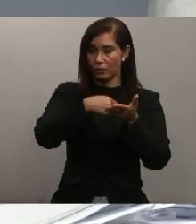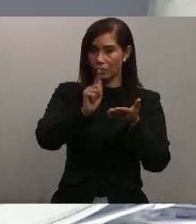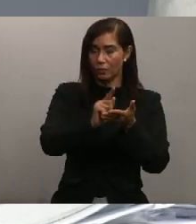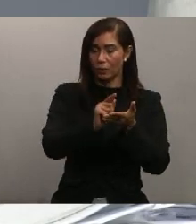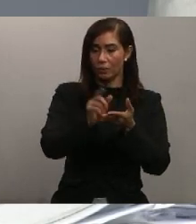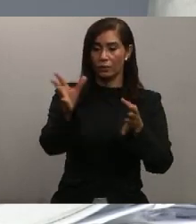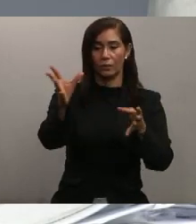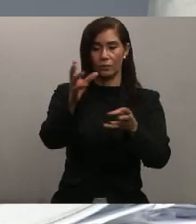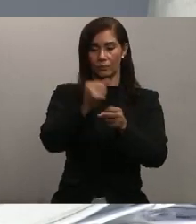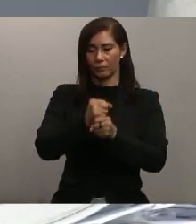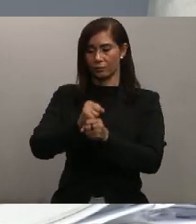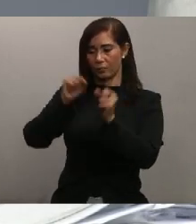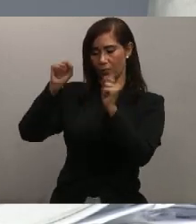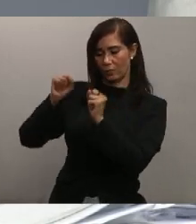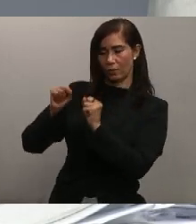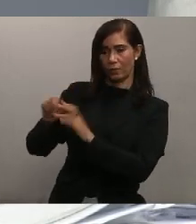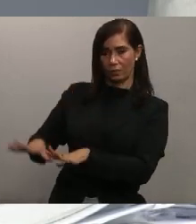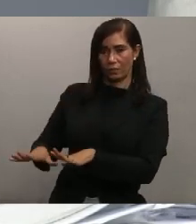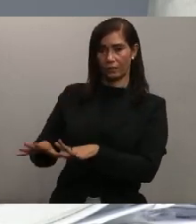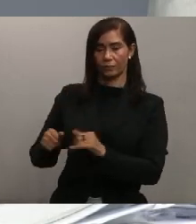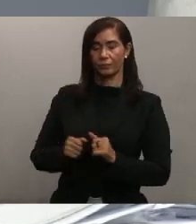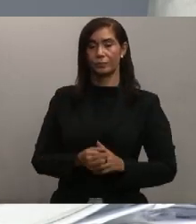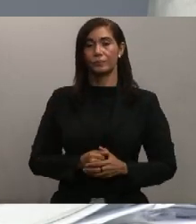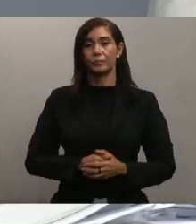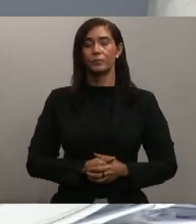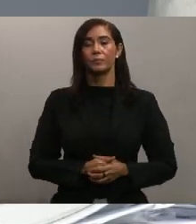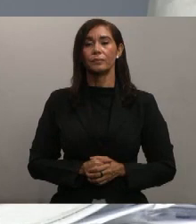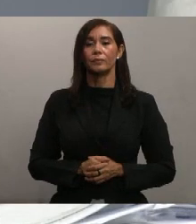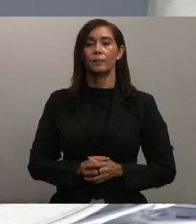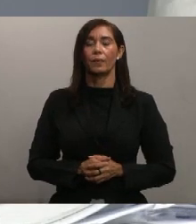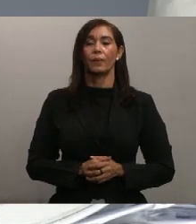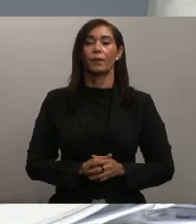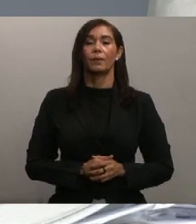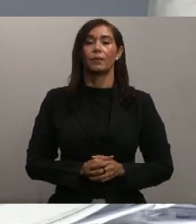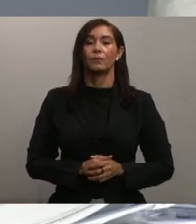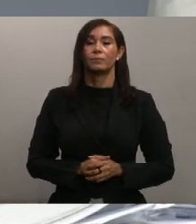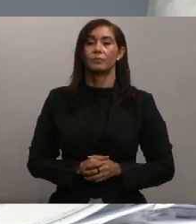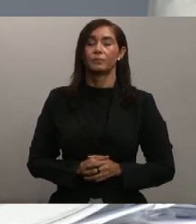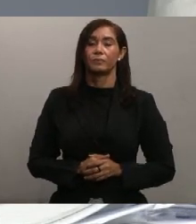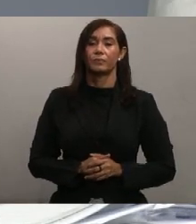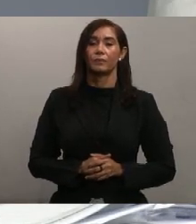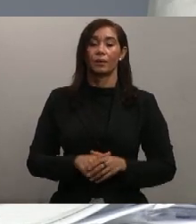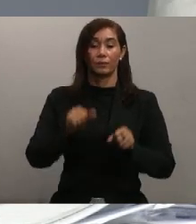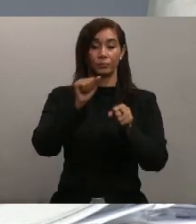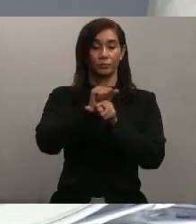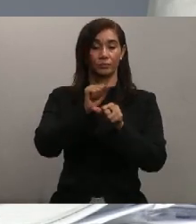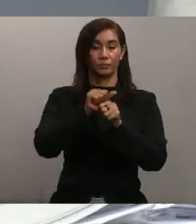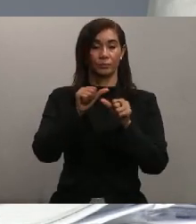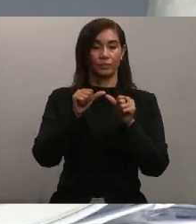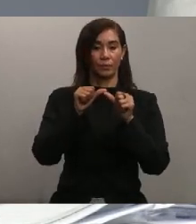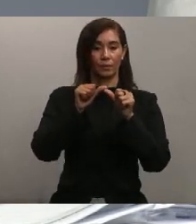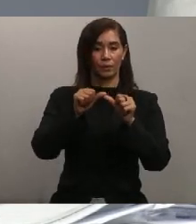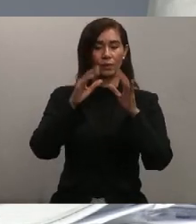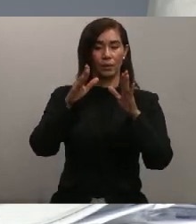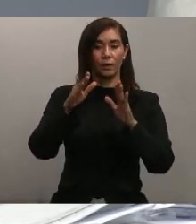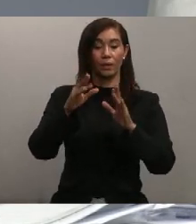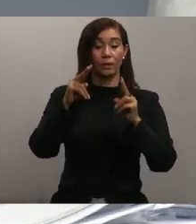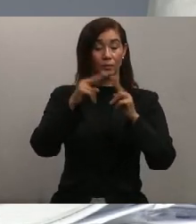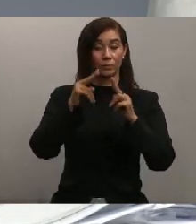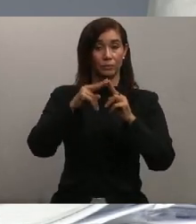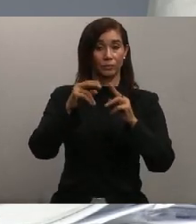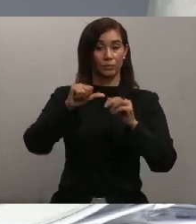registro adecuado para la circulación. Es un proceso constante y sabemos de muchas